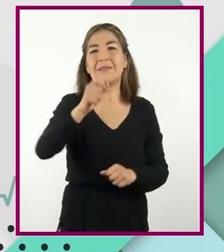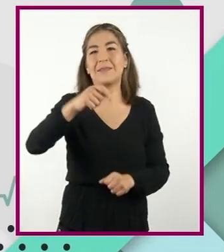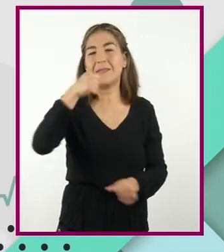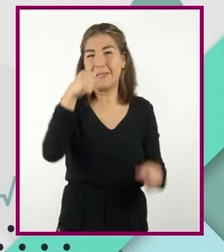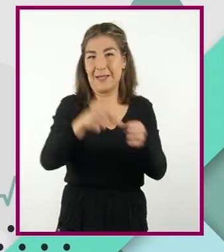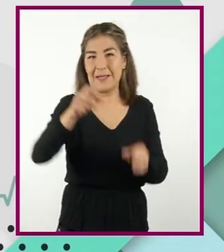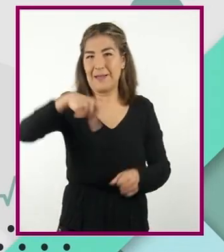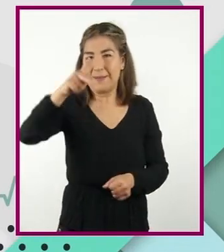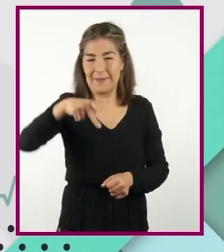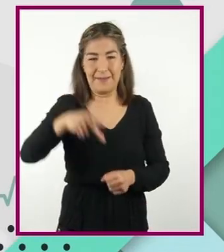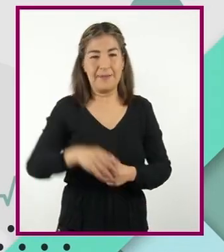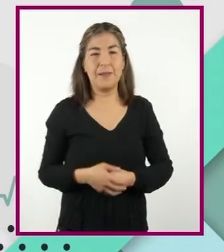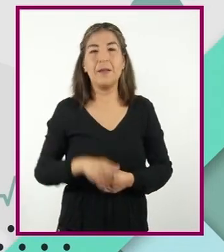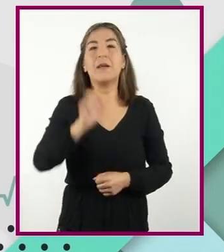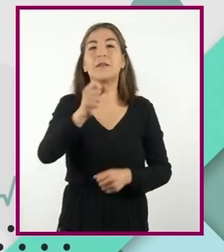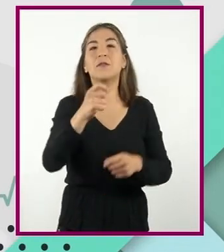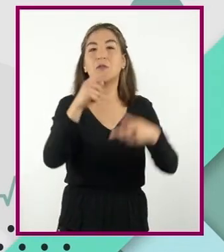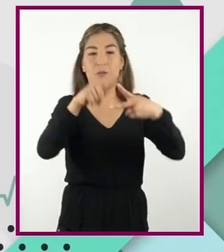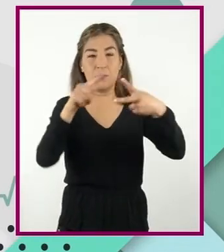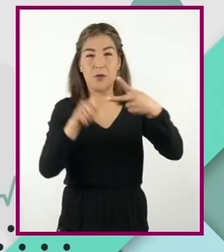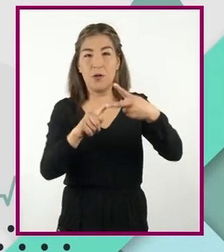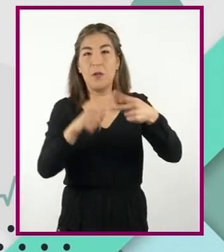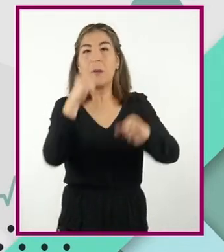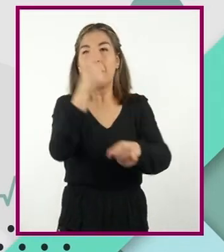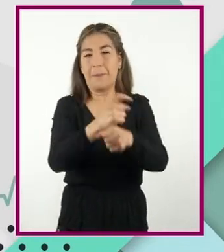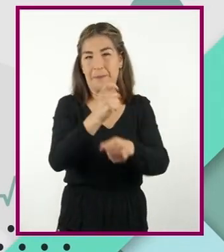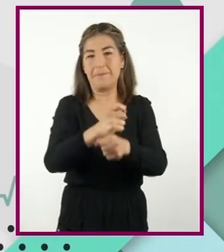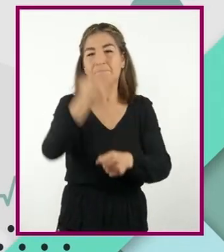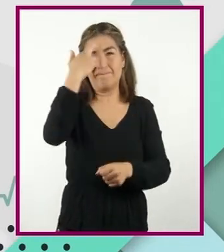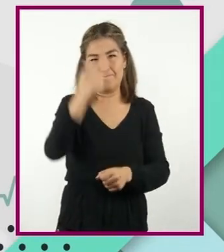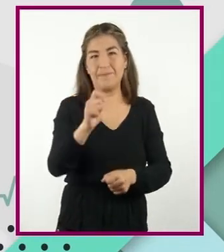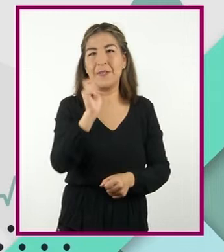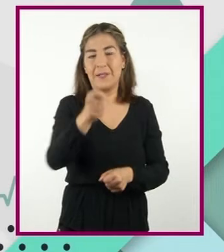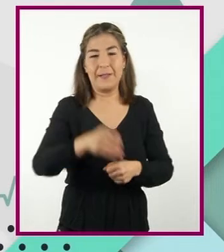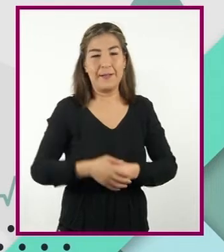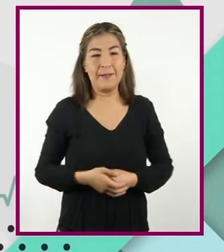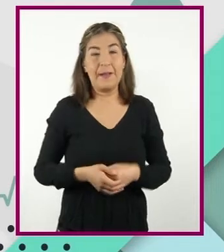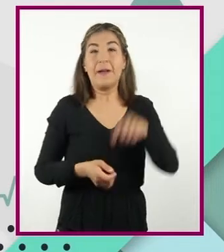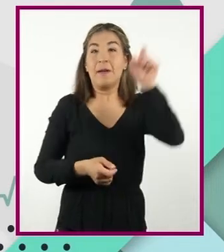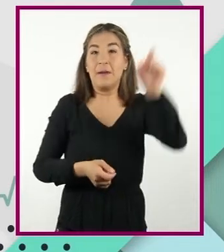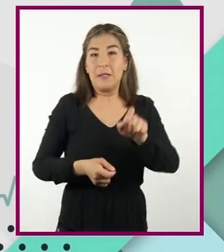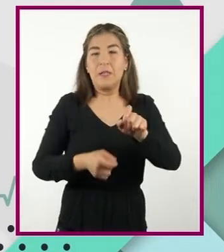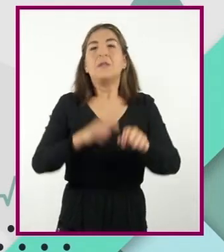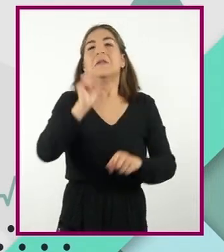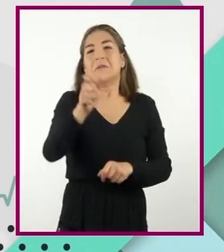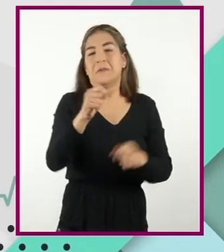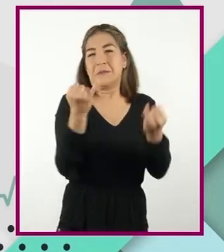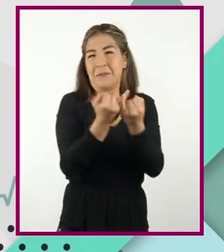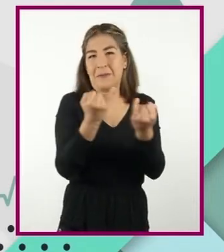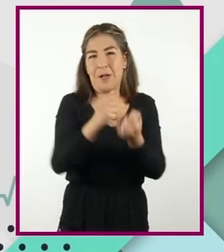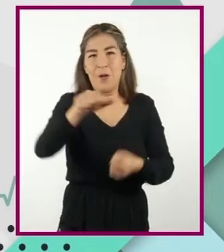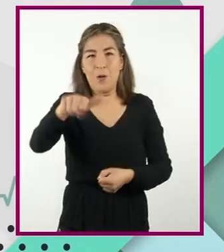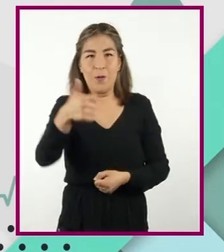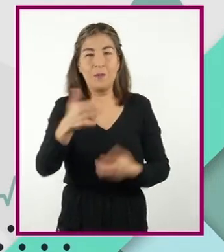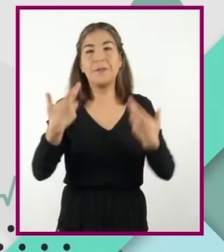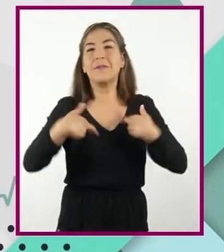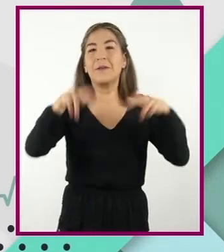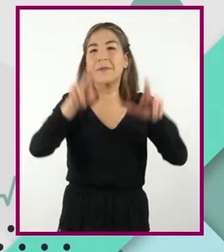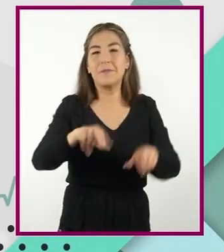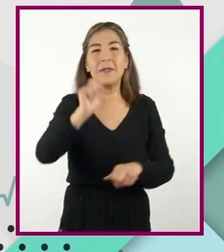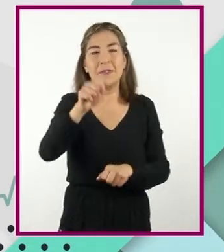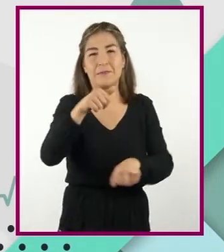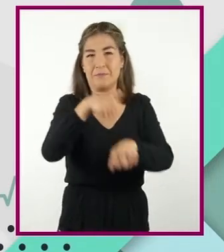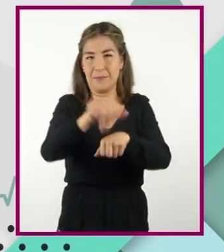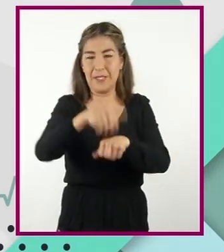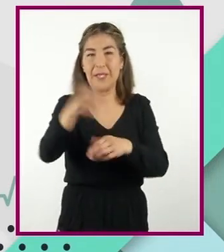que tenemos las dos magnitudes en la primera razón. X es igual a 11, que representa la medida del